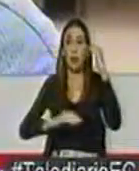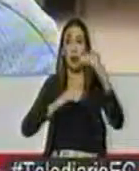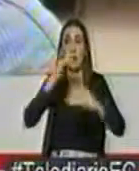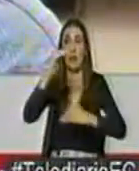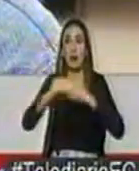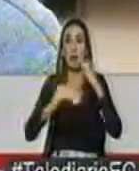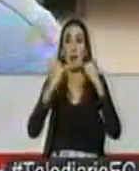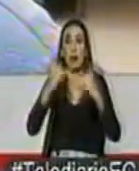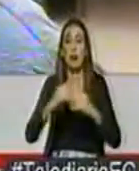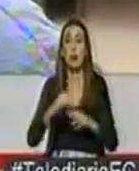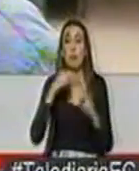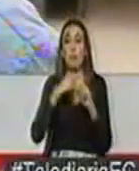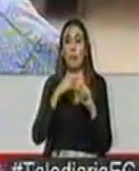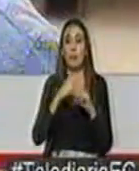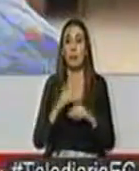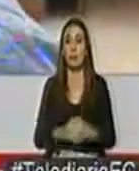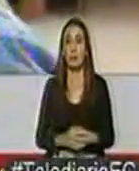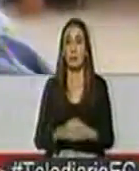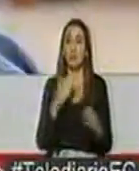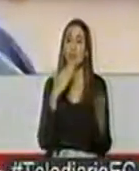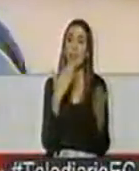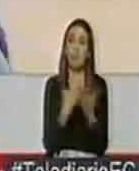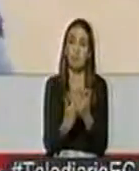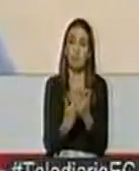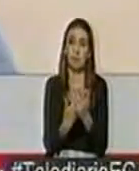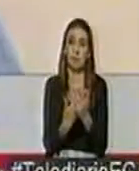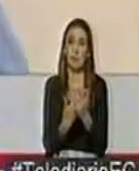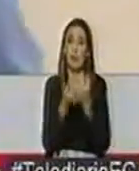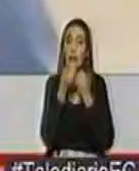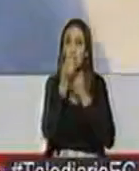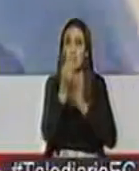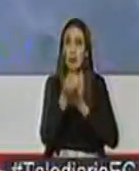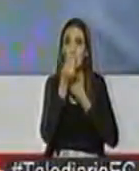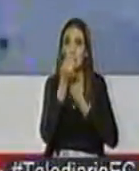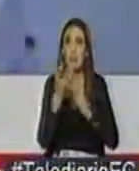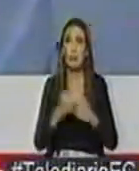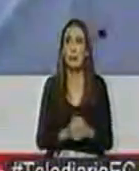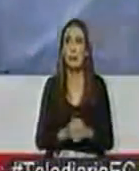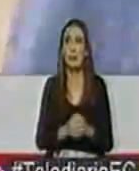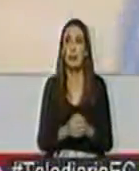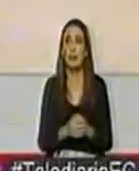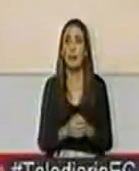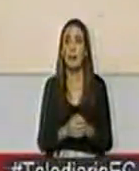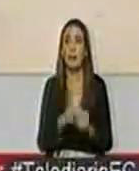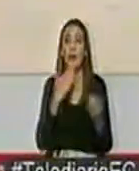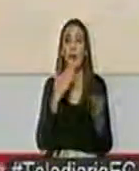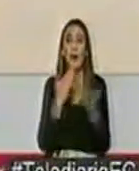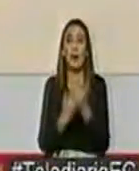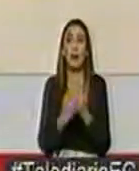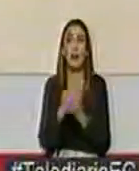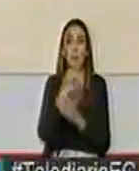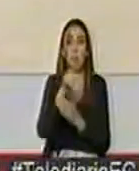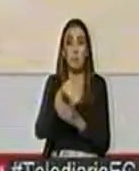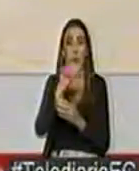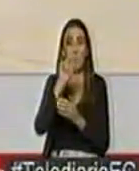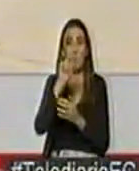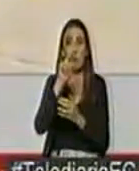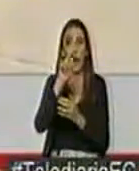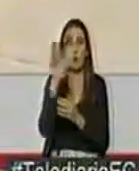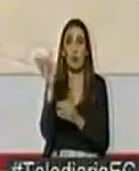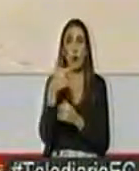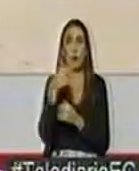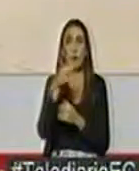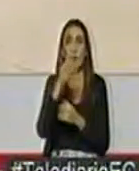a ser positivo para todos y todas. Muy bien, gracias. Muy gentil, gracias, doctor Granda. Muchas gracias. Igualmente agradecemos al doctor Paul Granda, presidente del Consejo